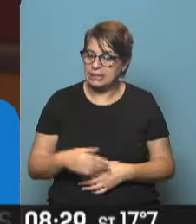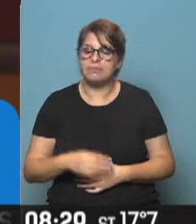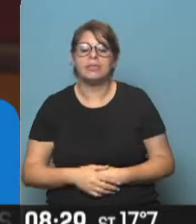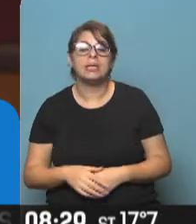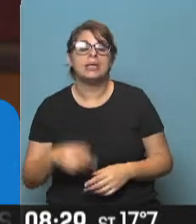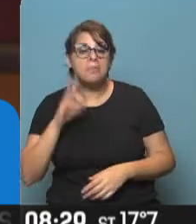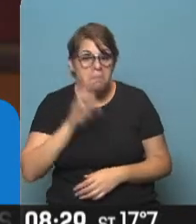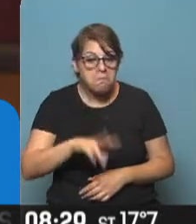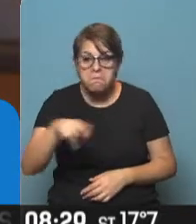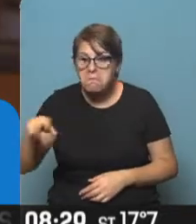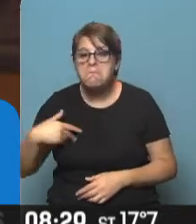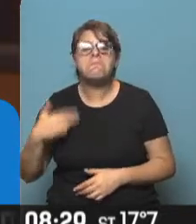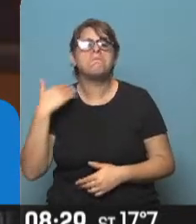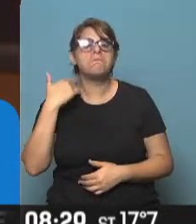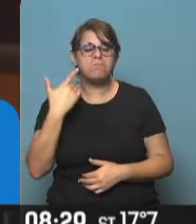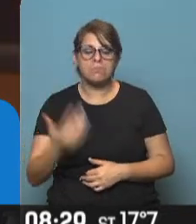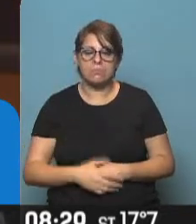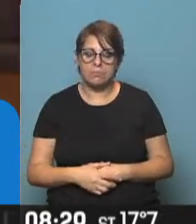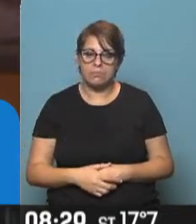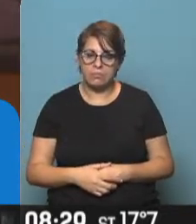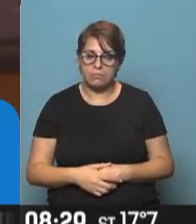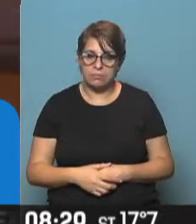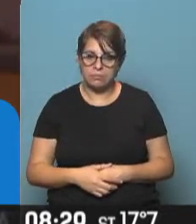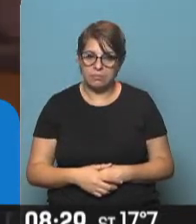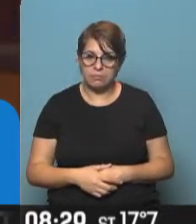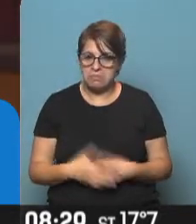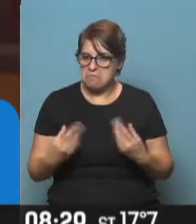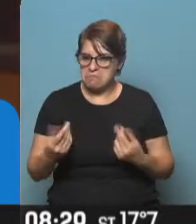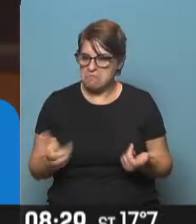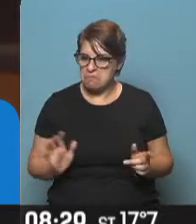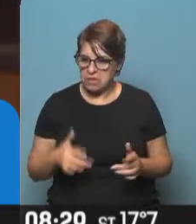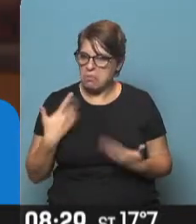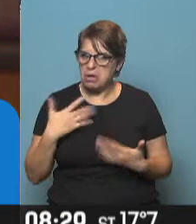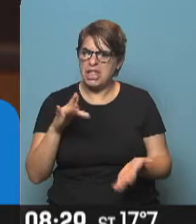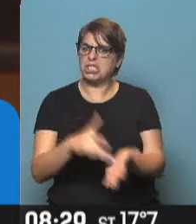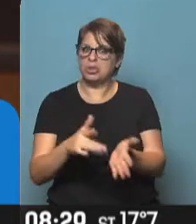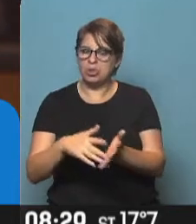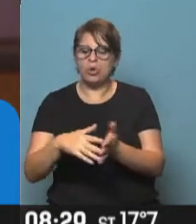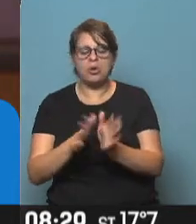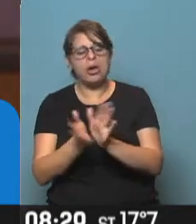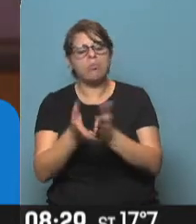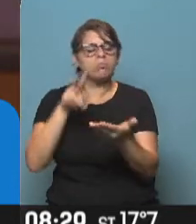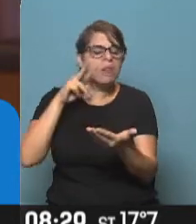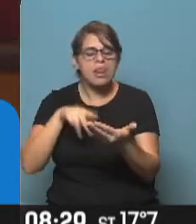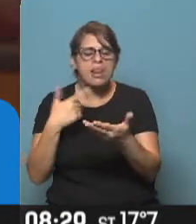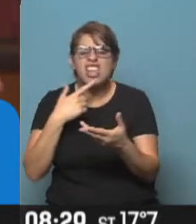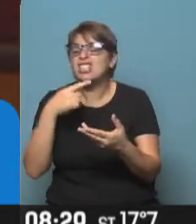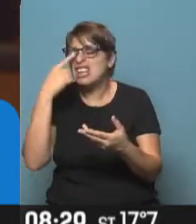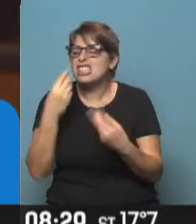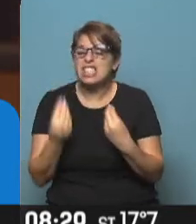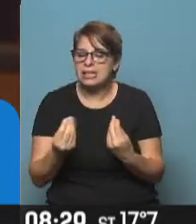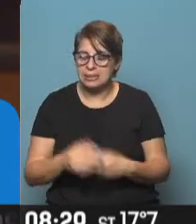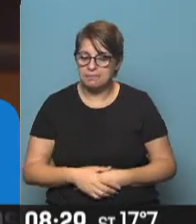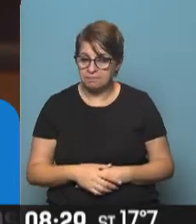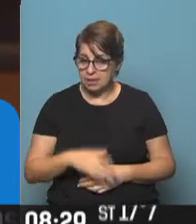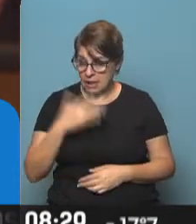de los libros no teme tomarlos y leer la contratapa no es cierto es así decidir